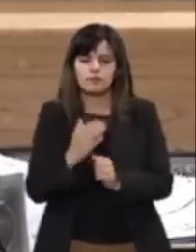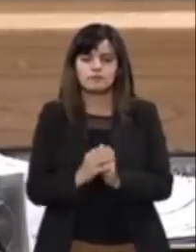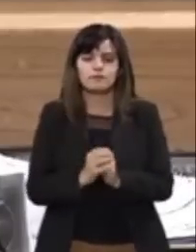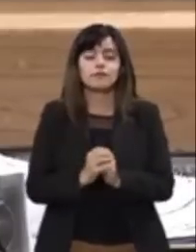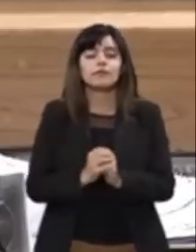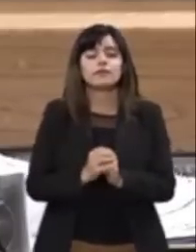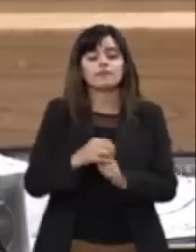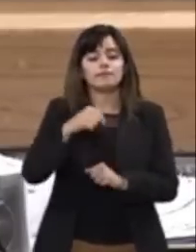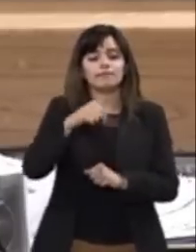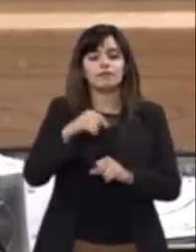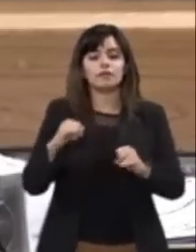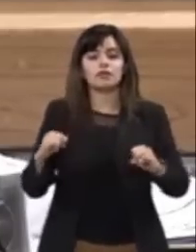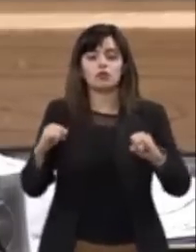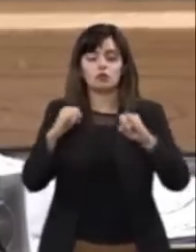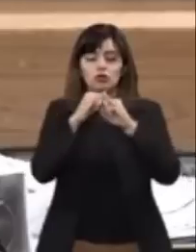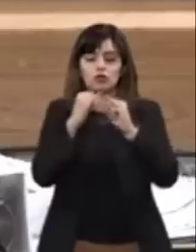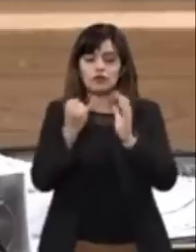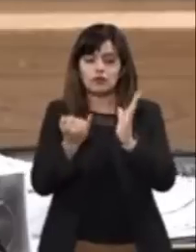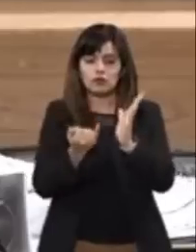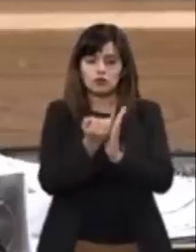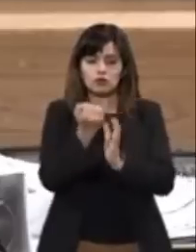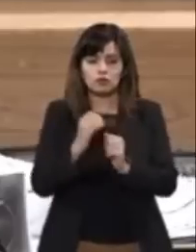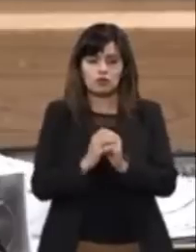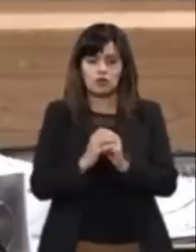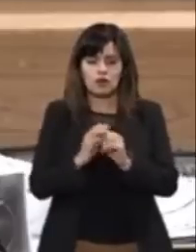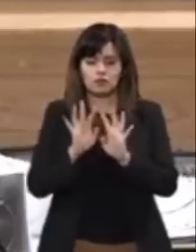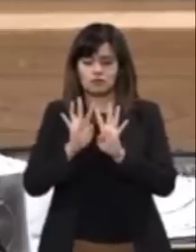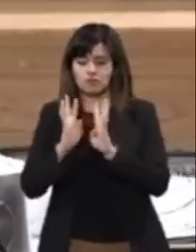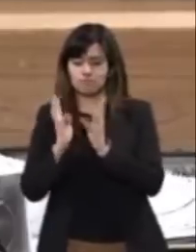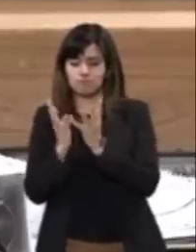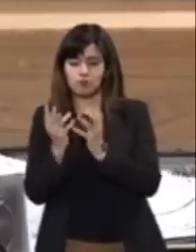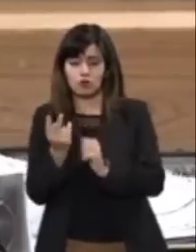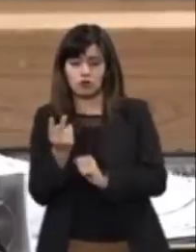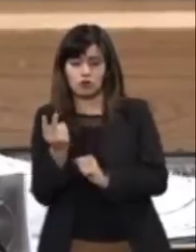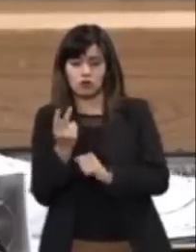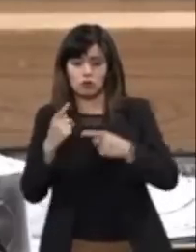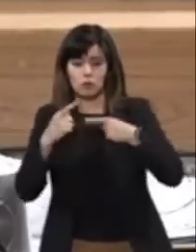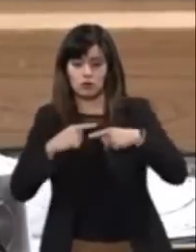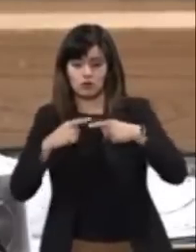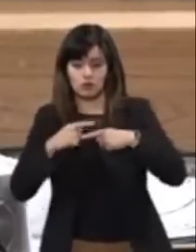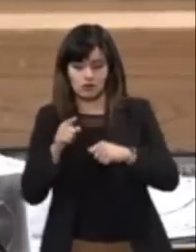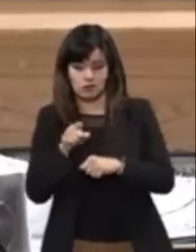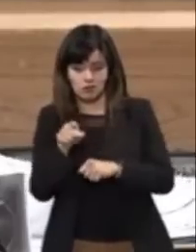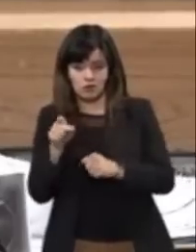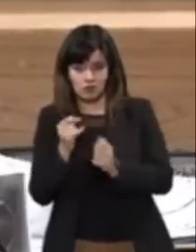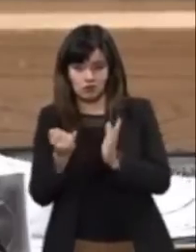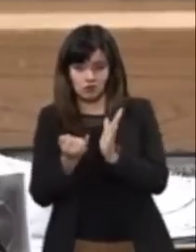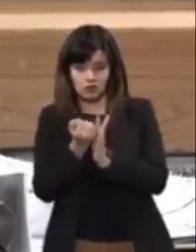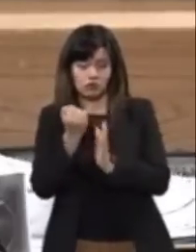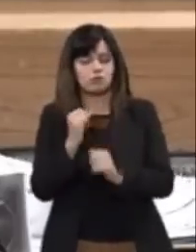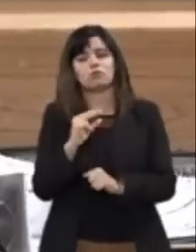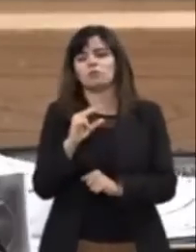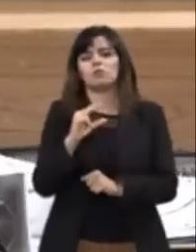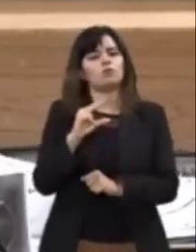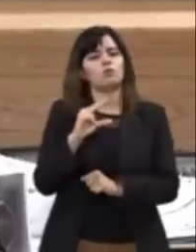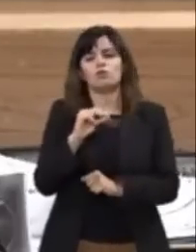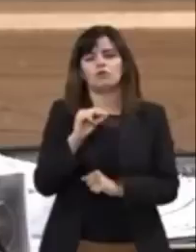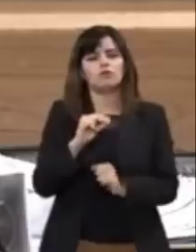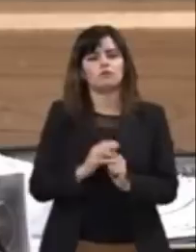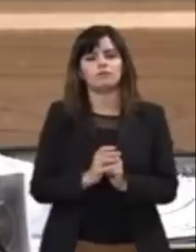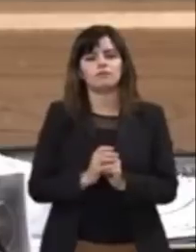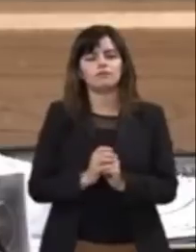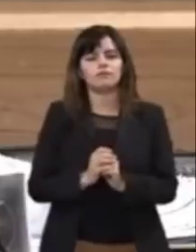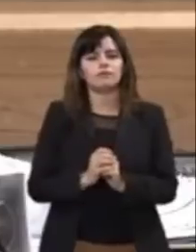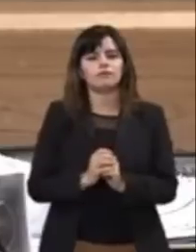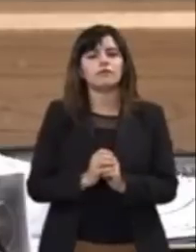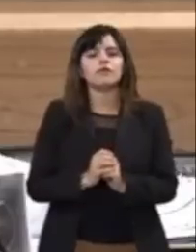este instituto no recaigan en una cúpula de dos personas, sino que realmente, con la